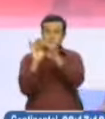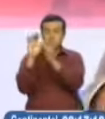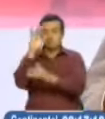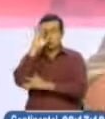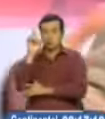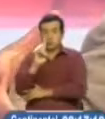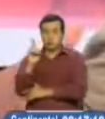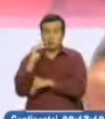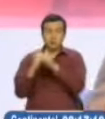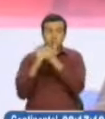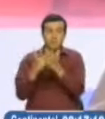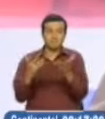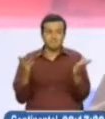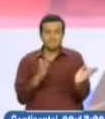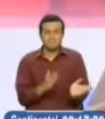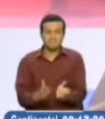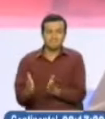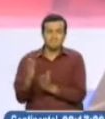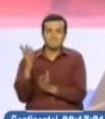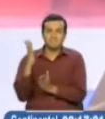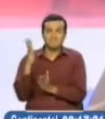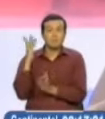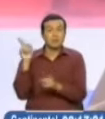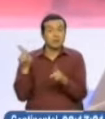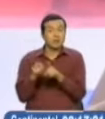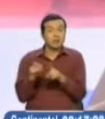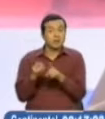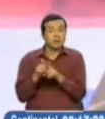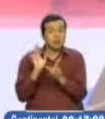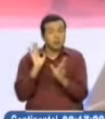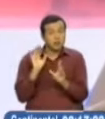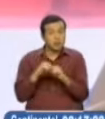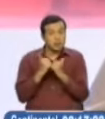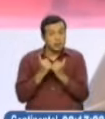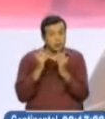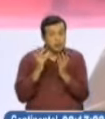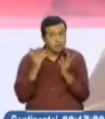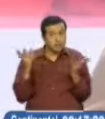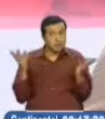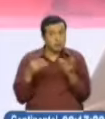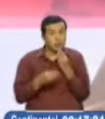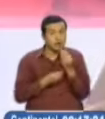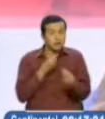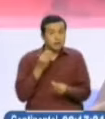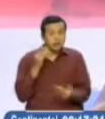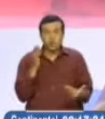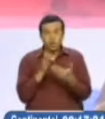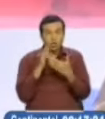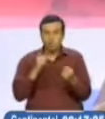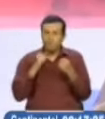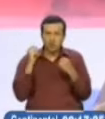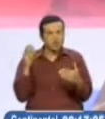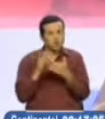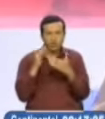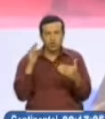y que van a tener un peso fuerte en el legislativo, la apuesta va a ser a combatir con todo